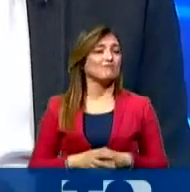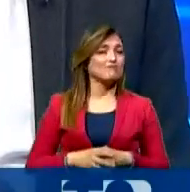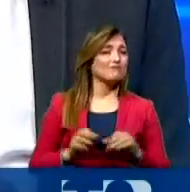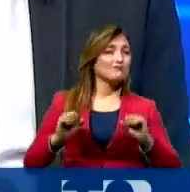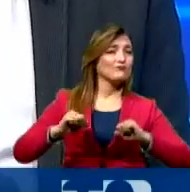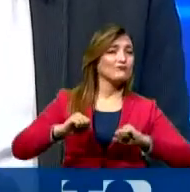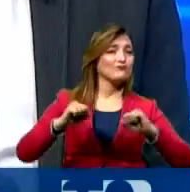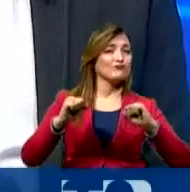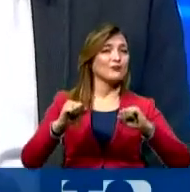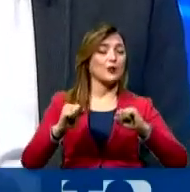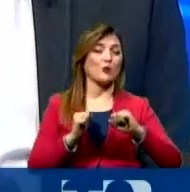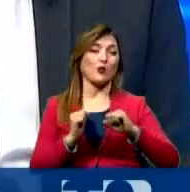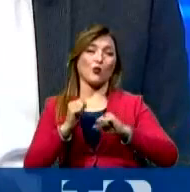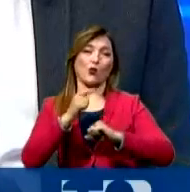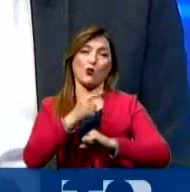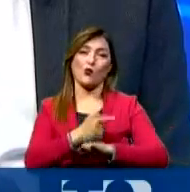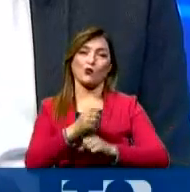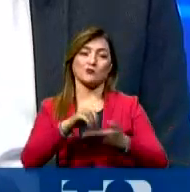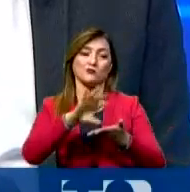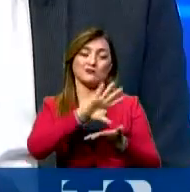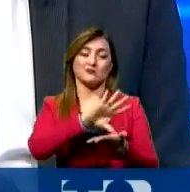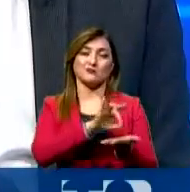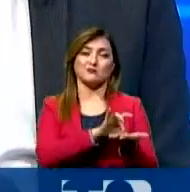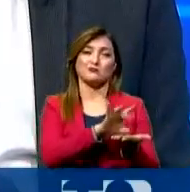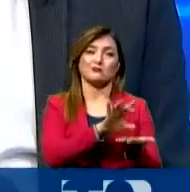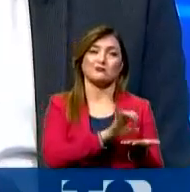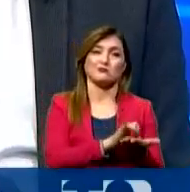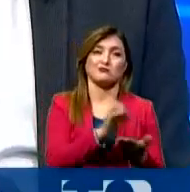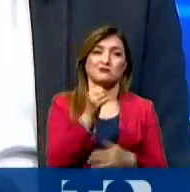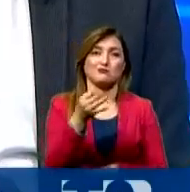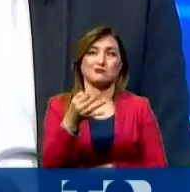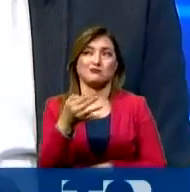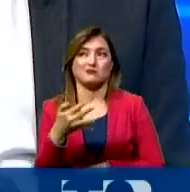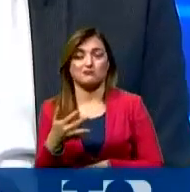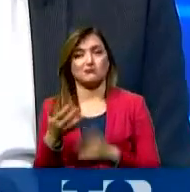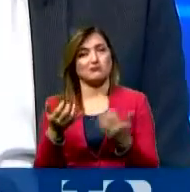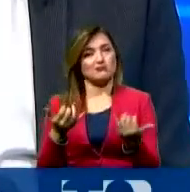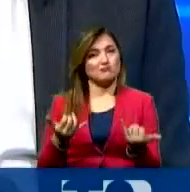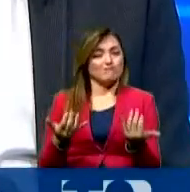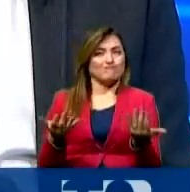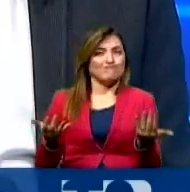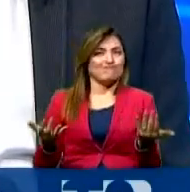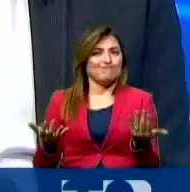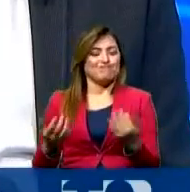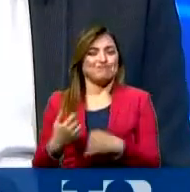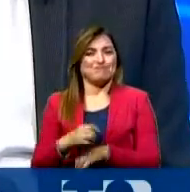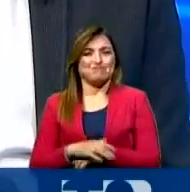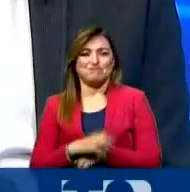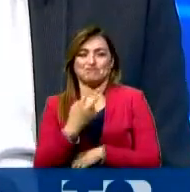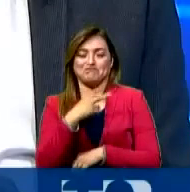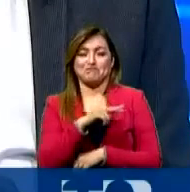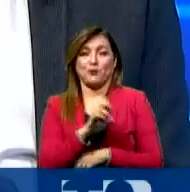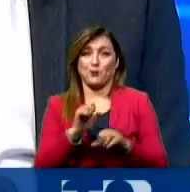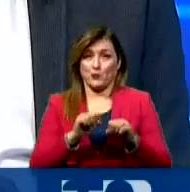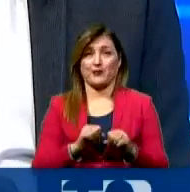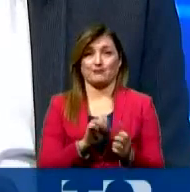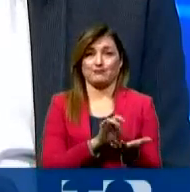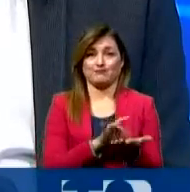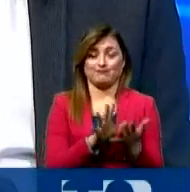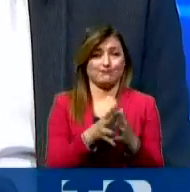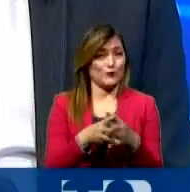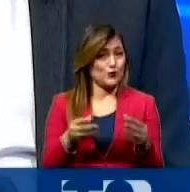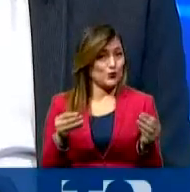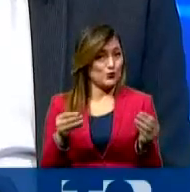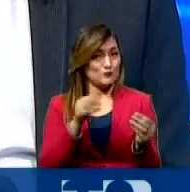ha estado latente en reiteradas ocasiones y ahora pues nuevamente se pone sobre la mesa si es que esa pudiera ser una solución ante la falta de acuerdos?